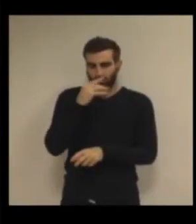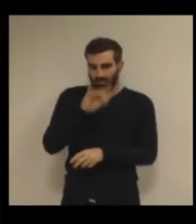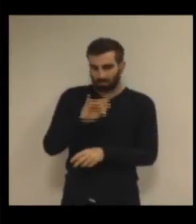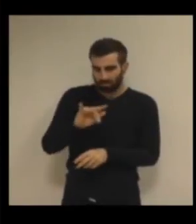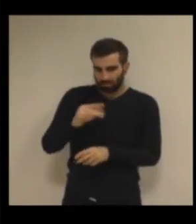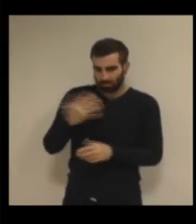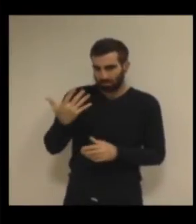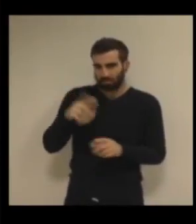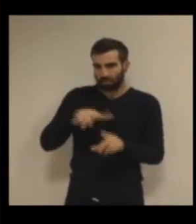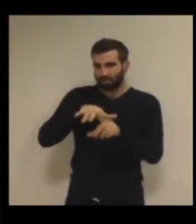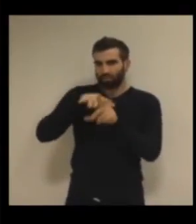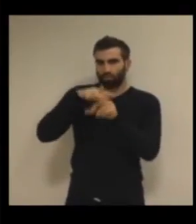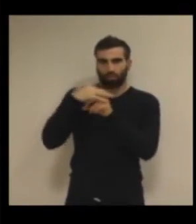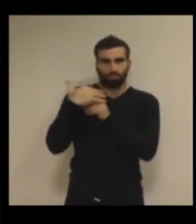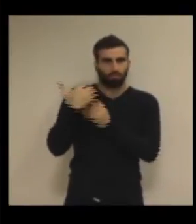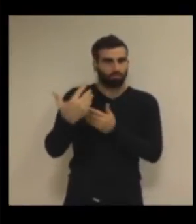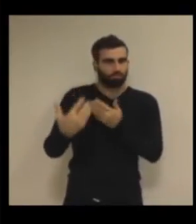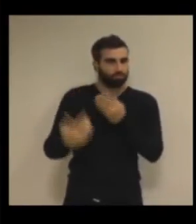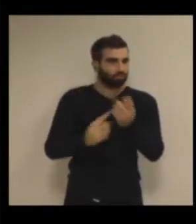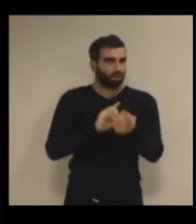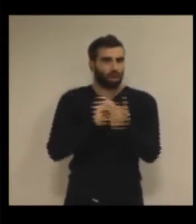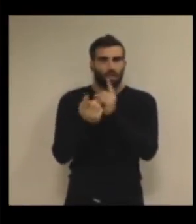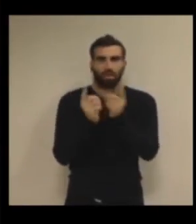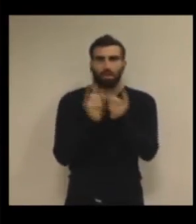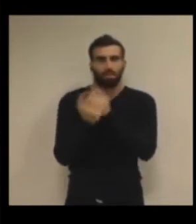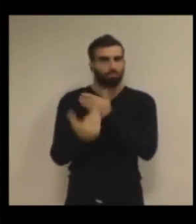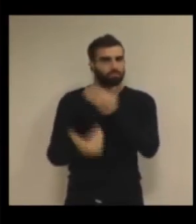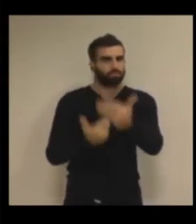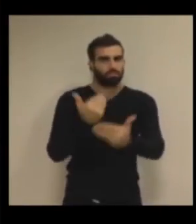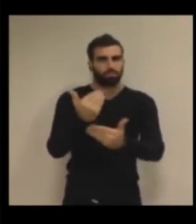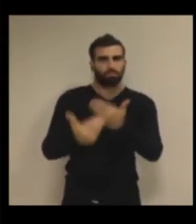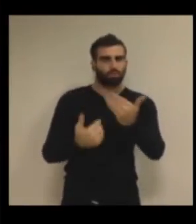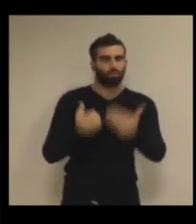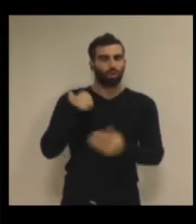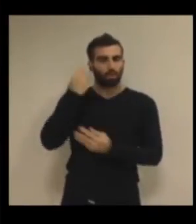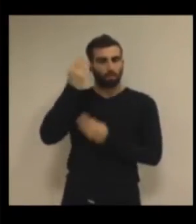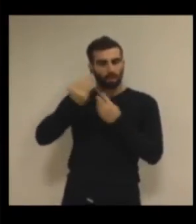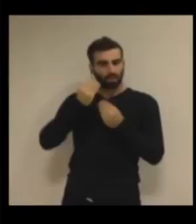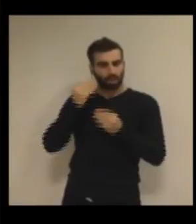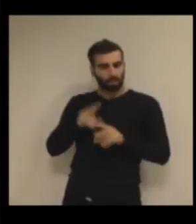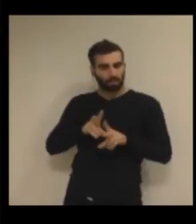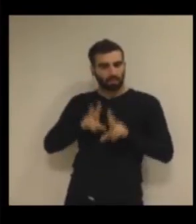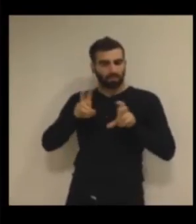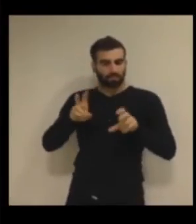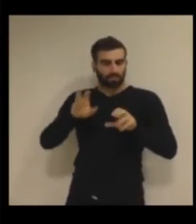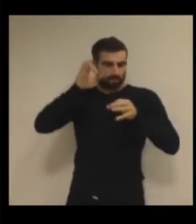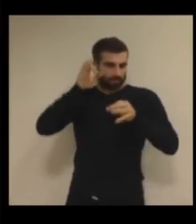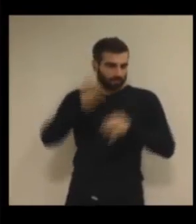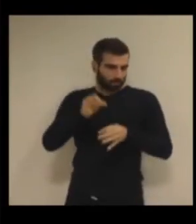Y eso se contempló desde el principio. De hecho, el elemento,